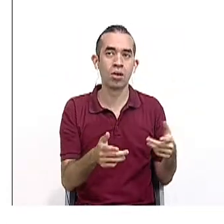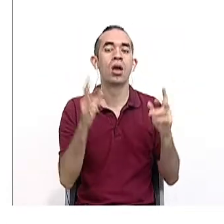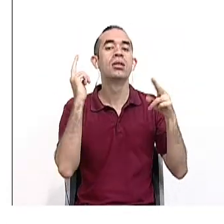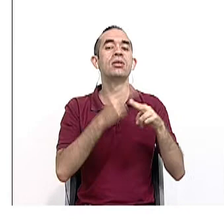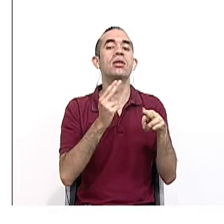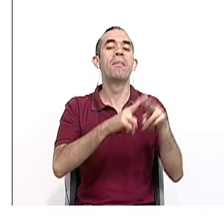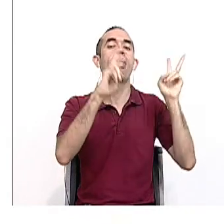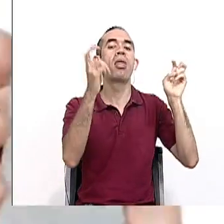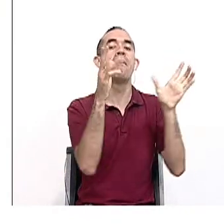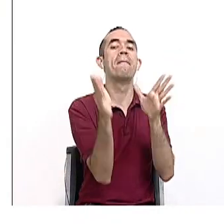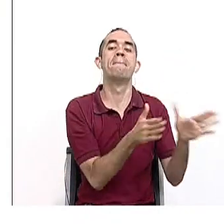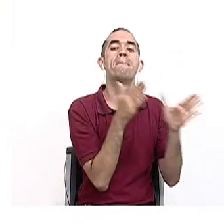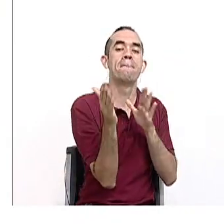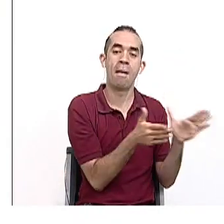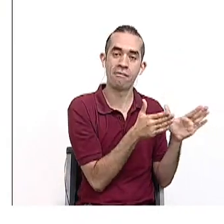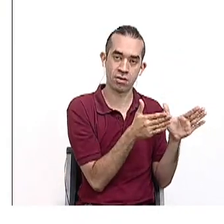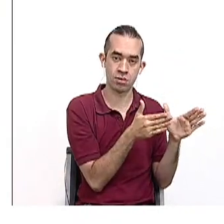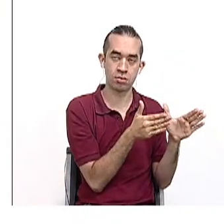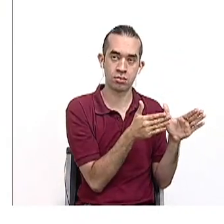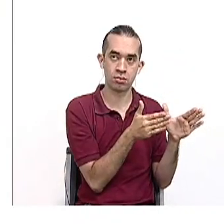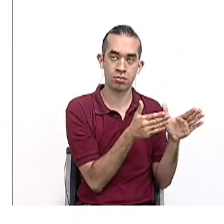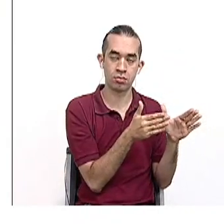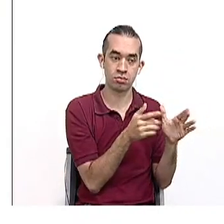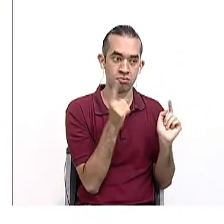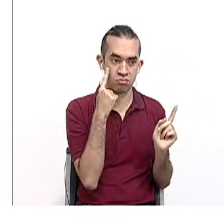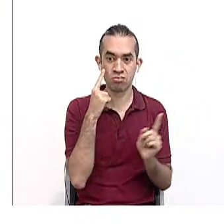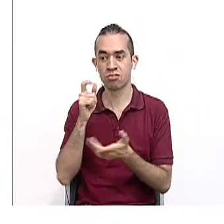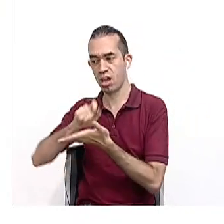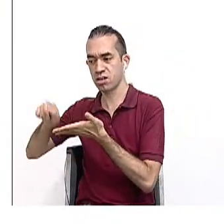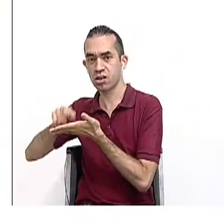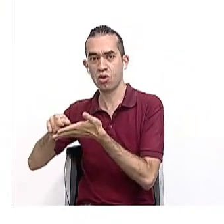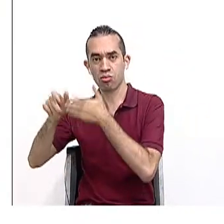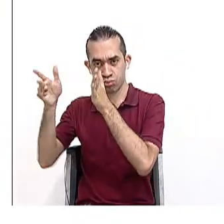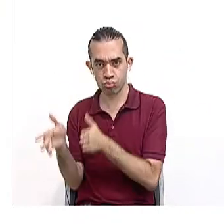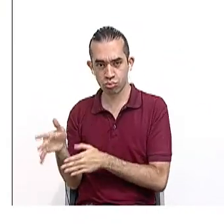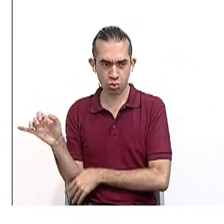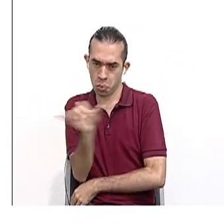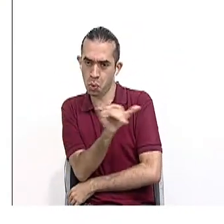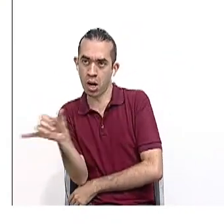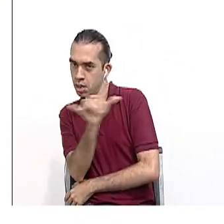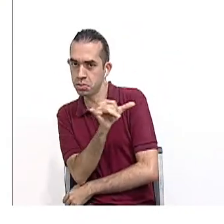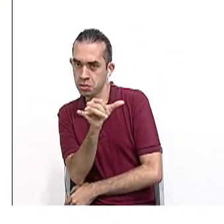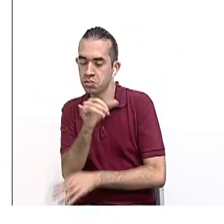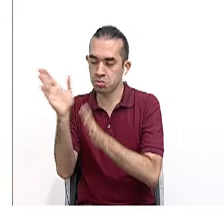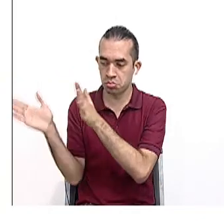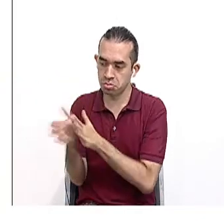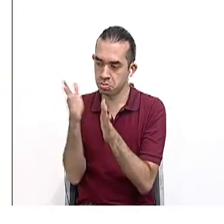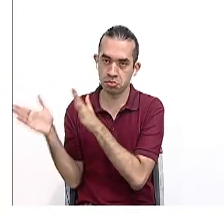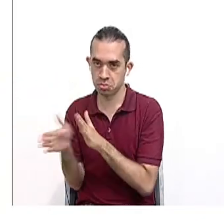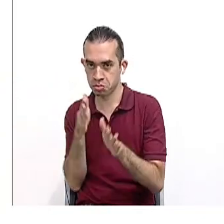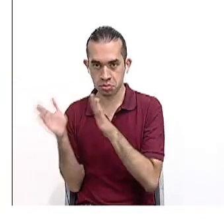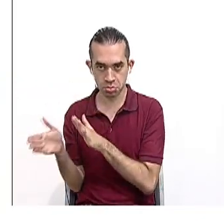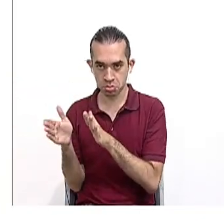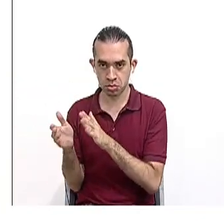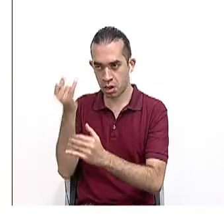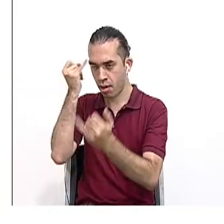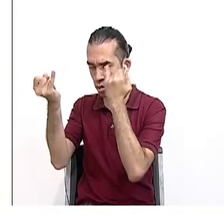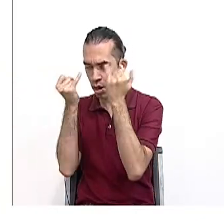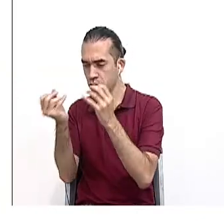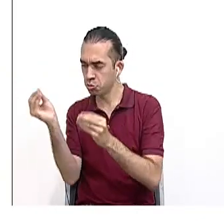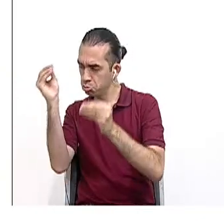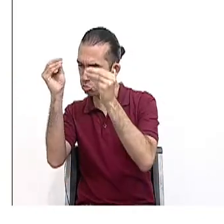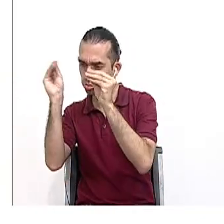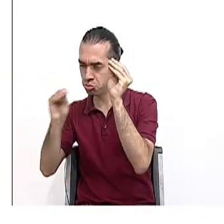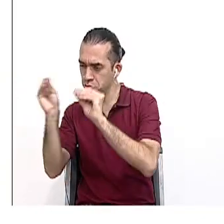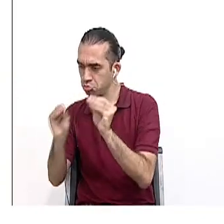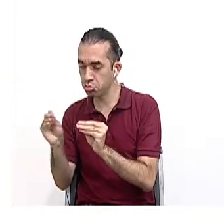planificación. Al igual que el escritor tiene que hacer una planificación de las ideas que va a desarrollar